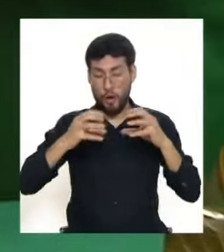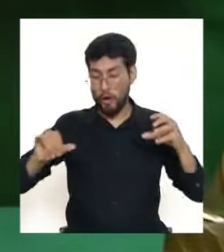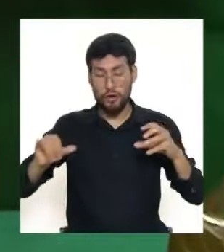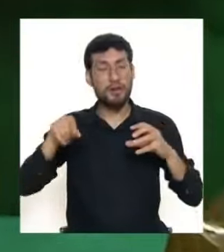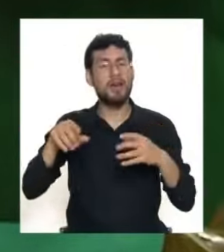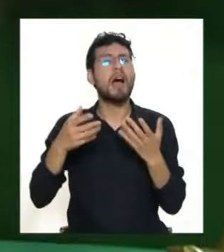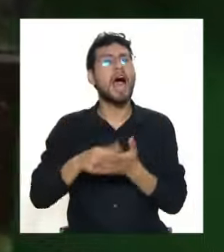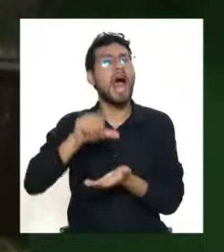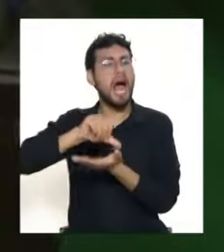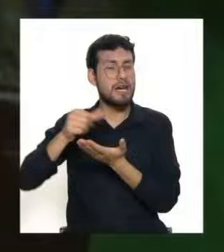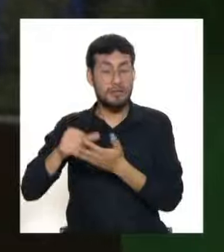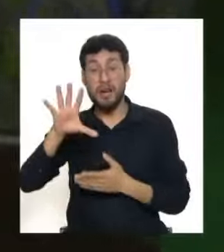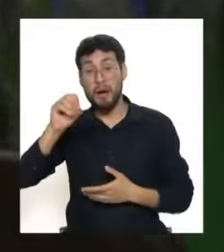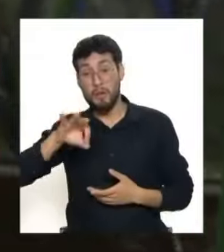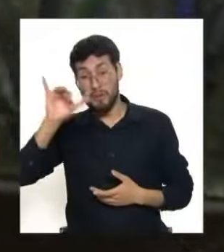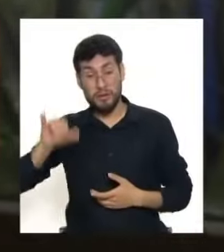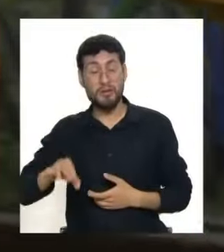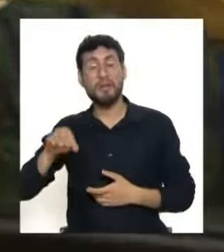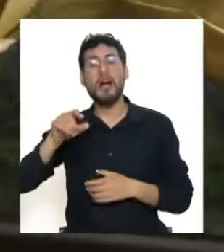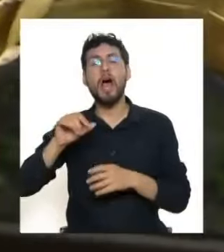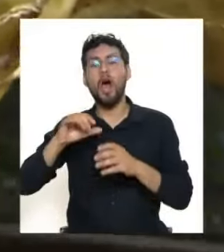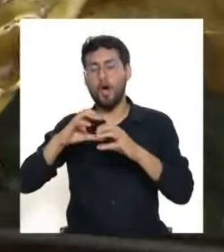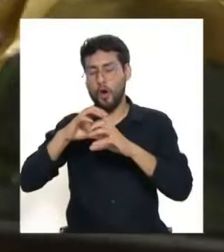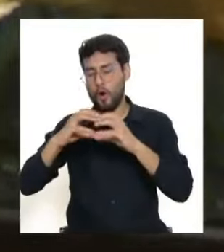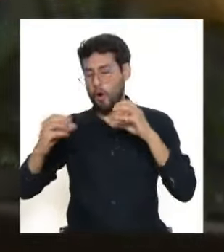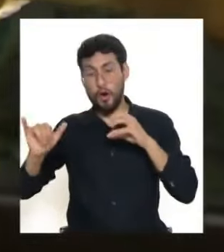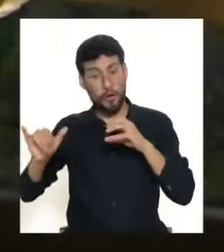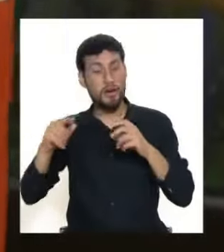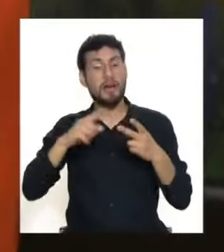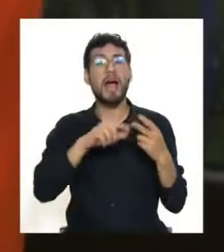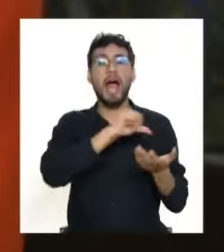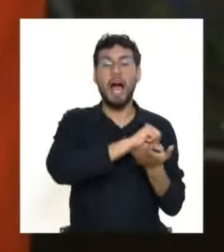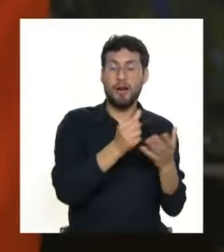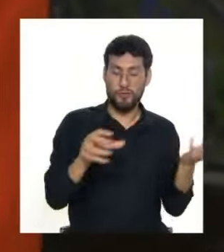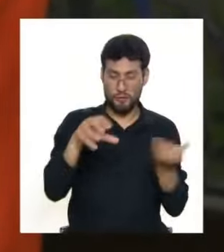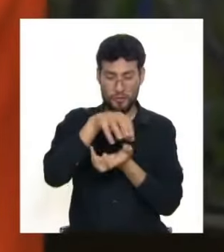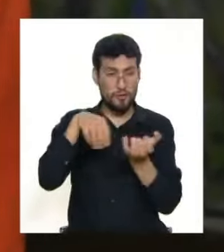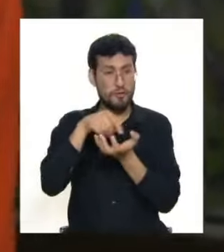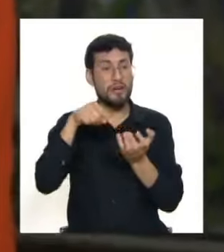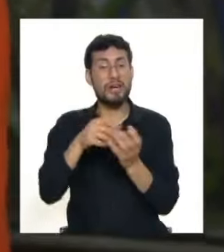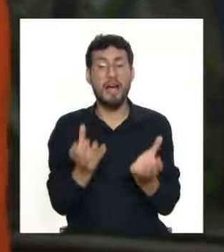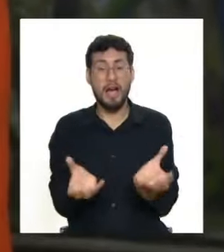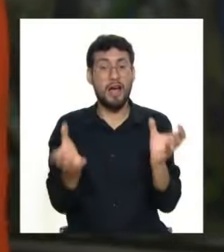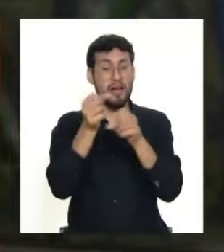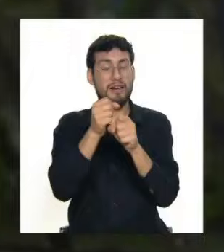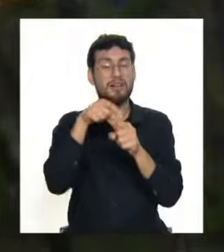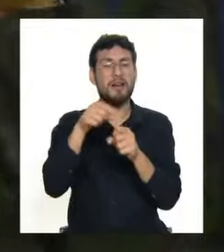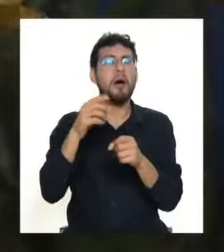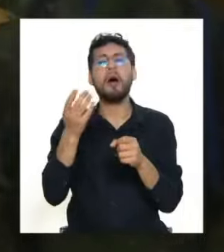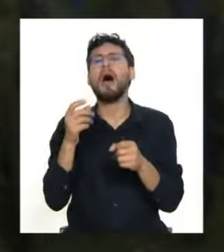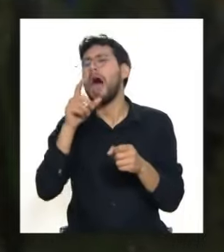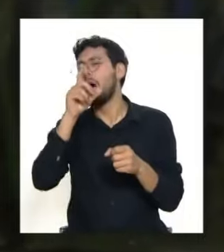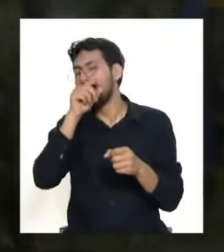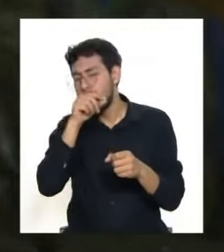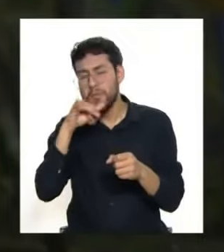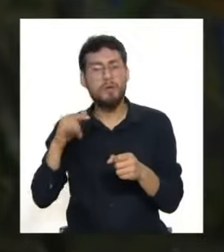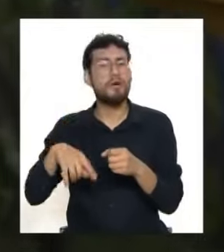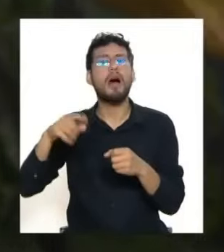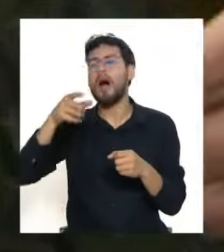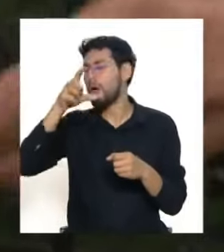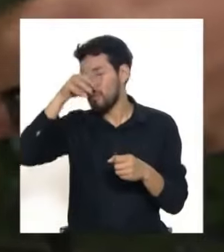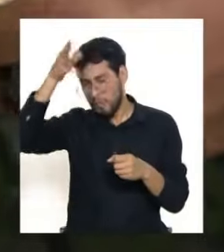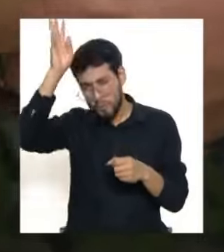arroz. 50% de yuca y 50% de arroz. Se mezcla, se envuelve en la hoja de bijao, se pone la presa. Puede ser gallina, puede ser